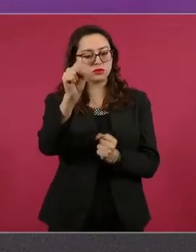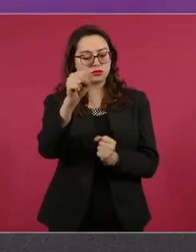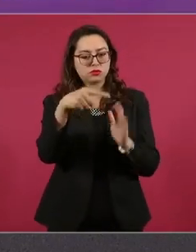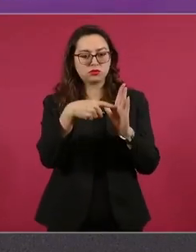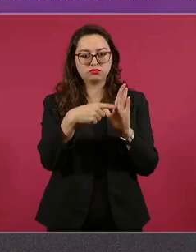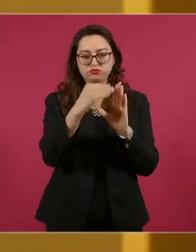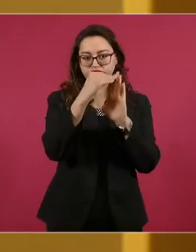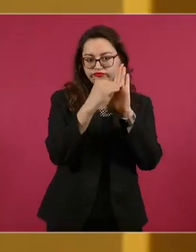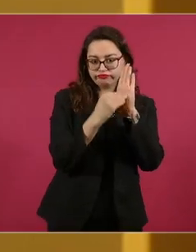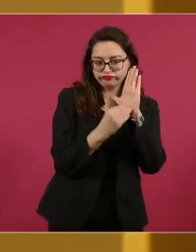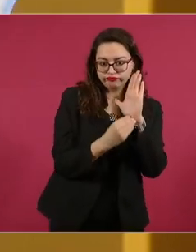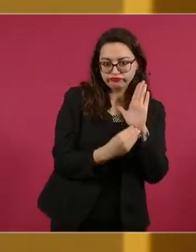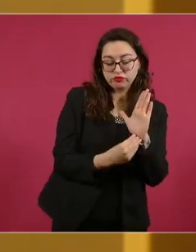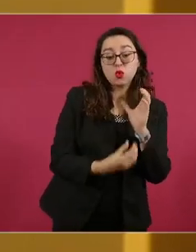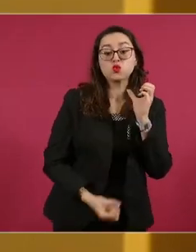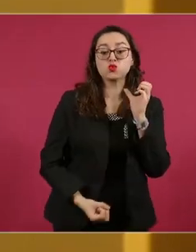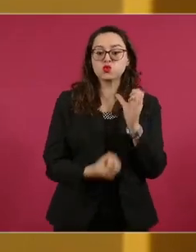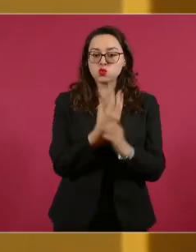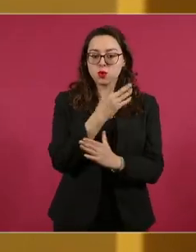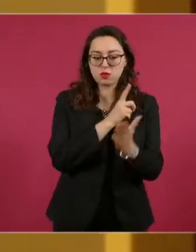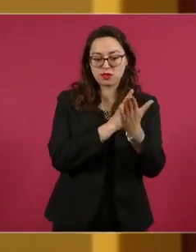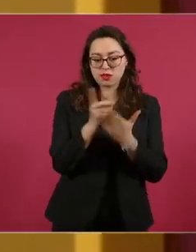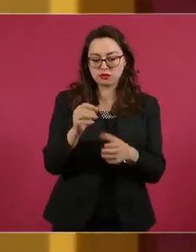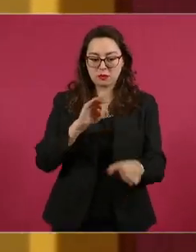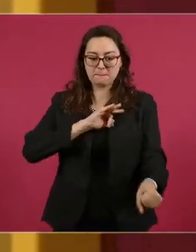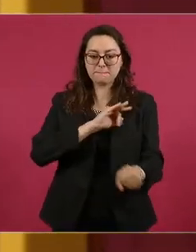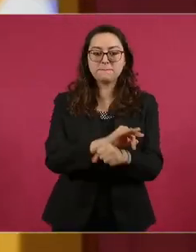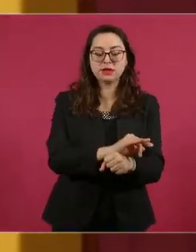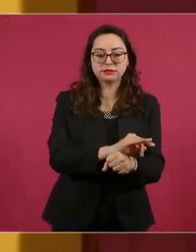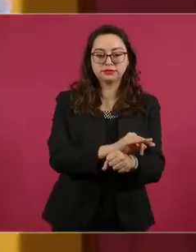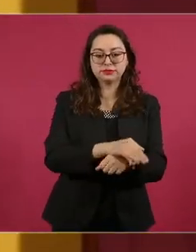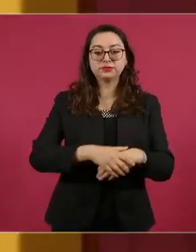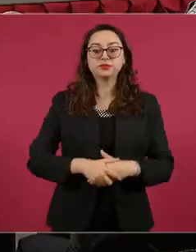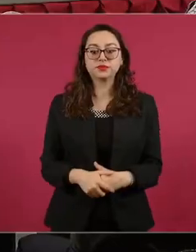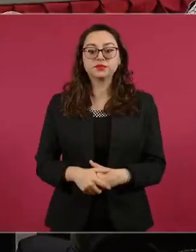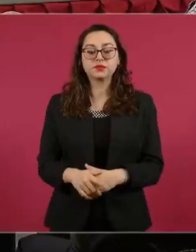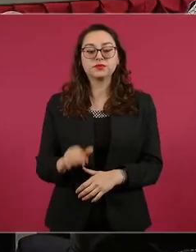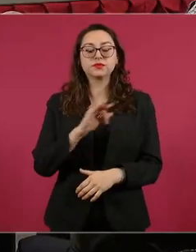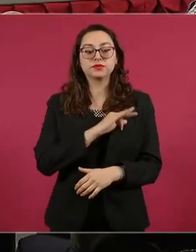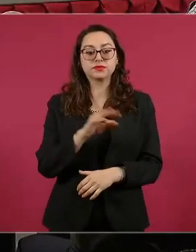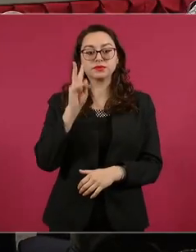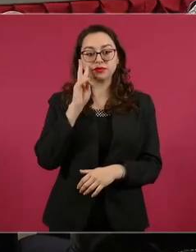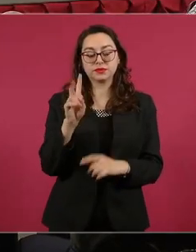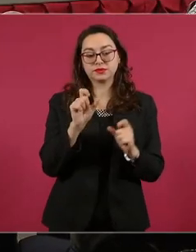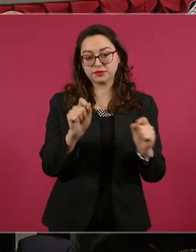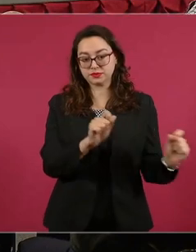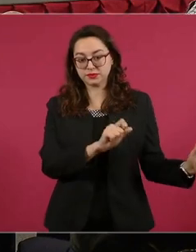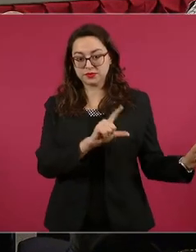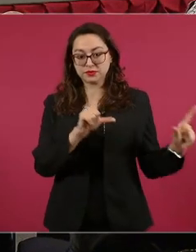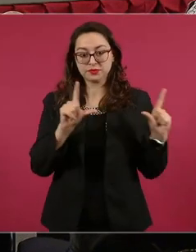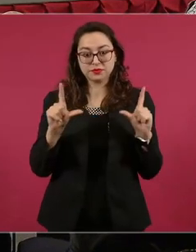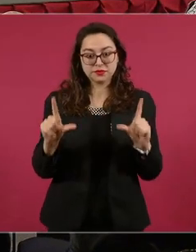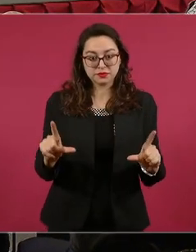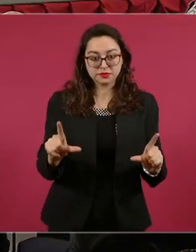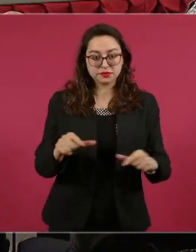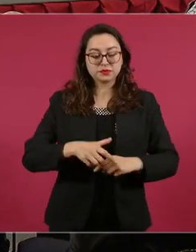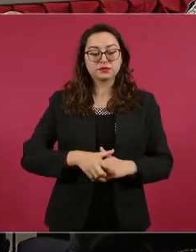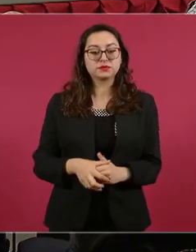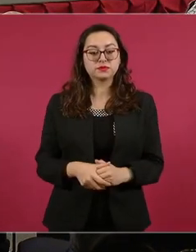mexicana. Y en esta lámina podemos apreciar la